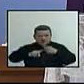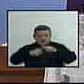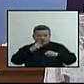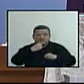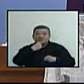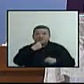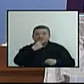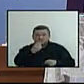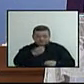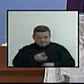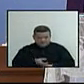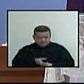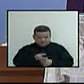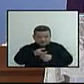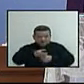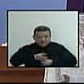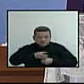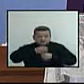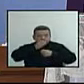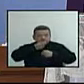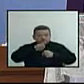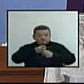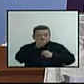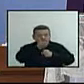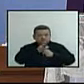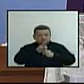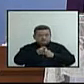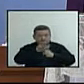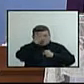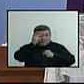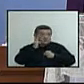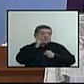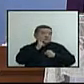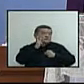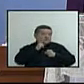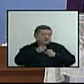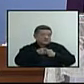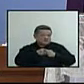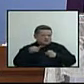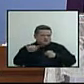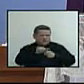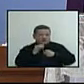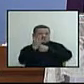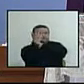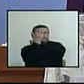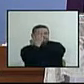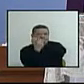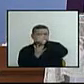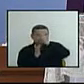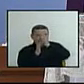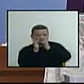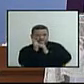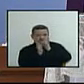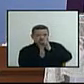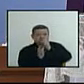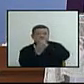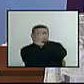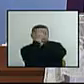diciendo: tomad y bebed todos de él, porque este es el cáliz de mi